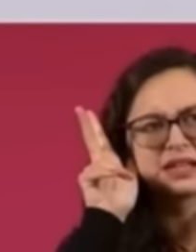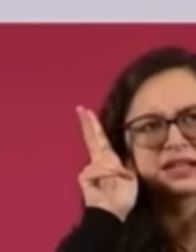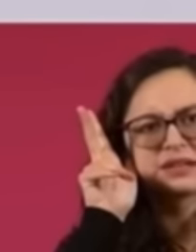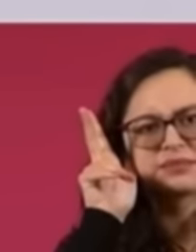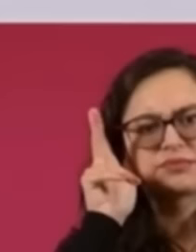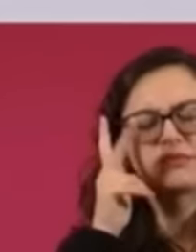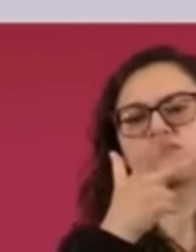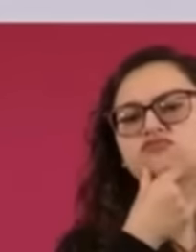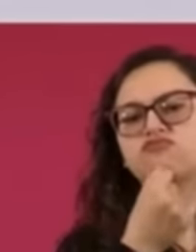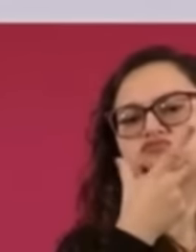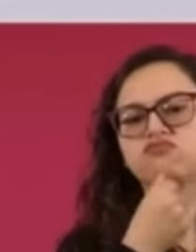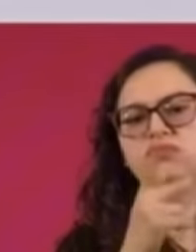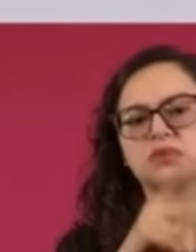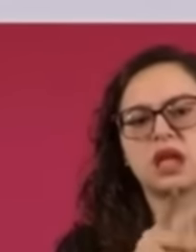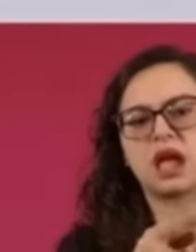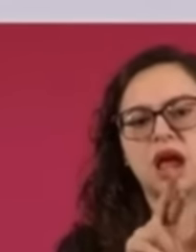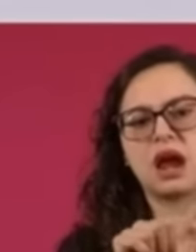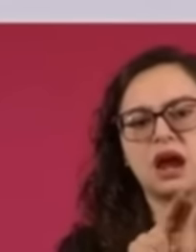Krauze